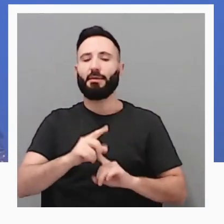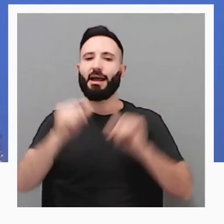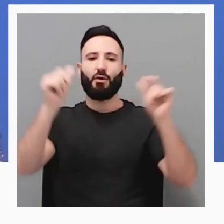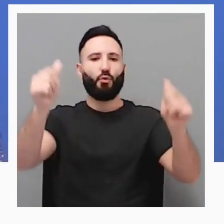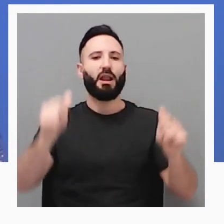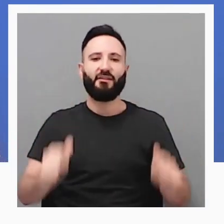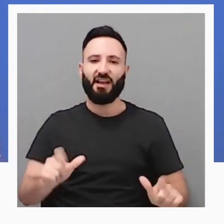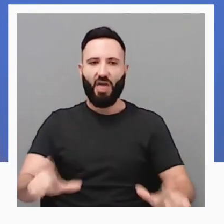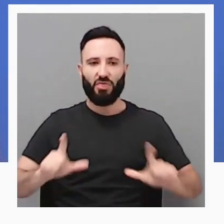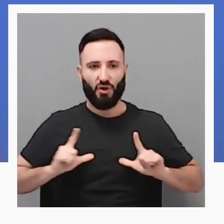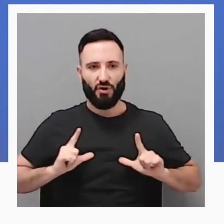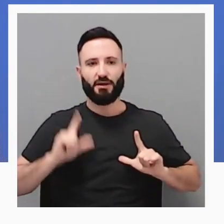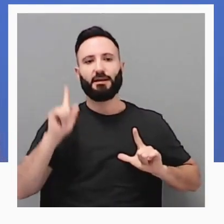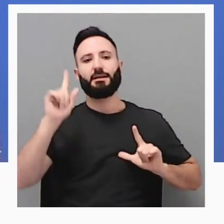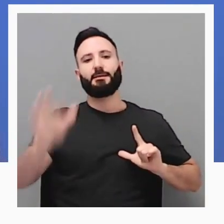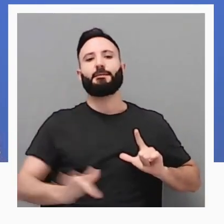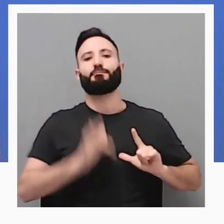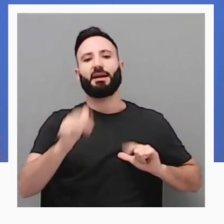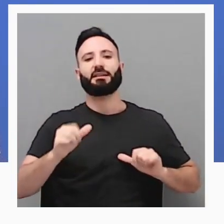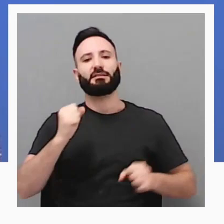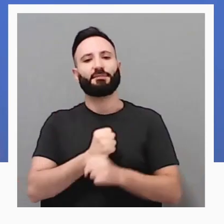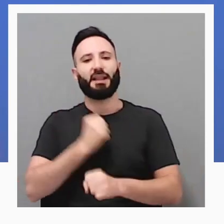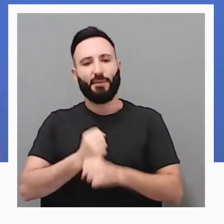en pero además de forma seria. Hay que